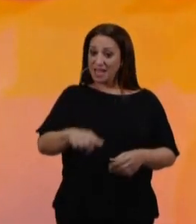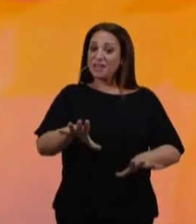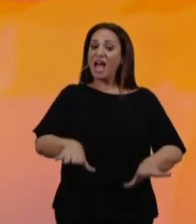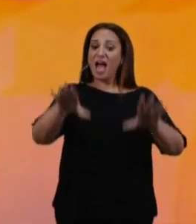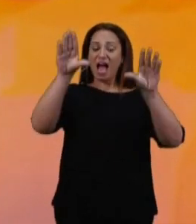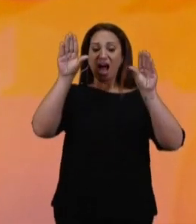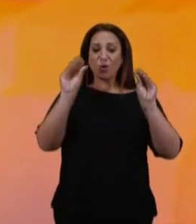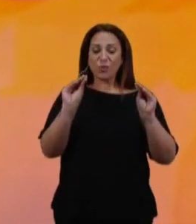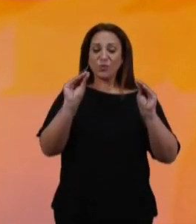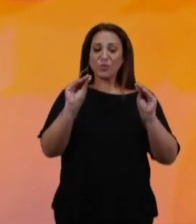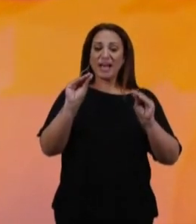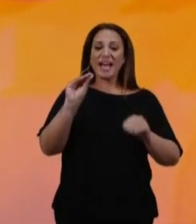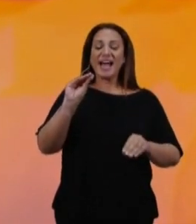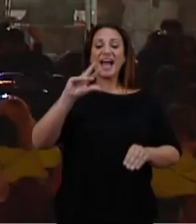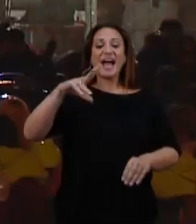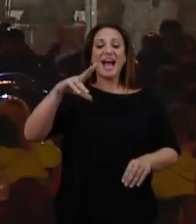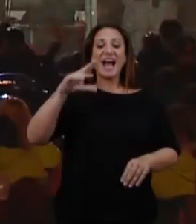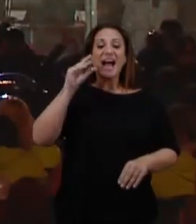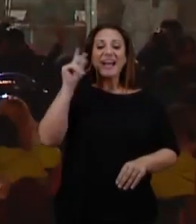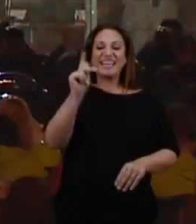para las Quiquirinietas.